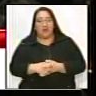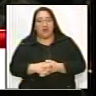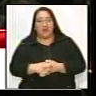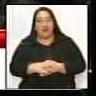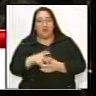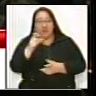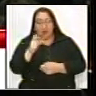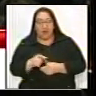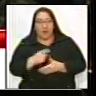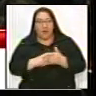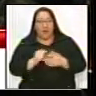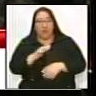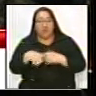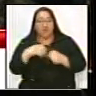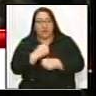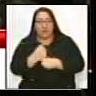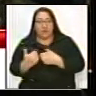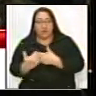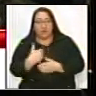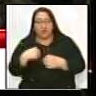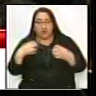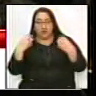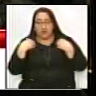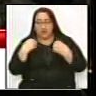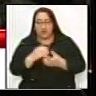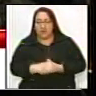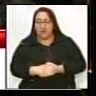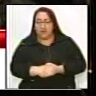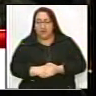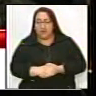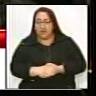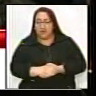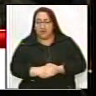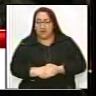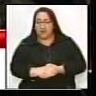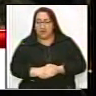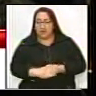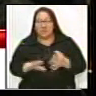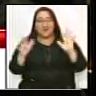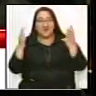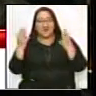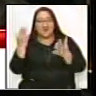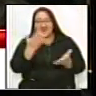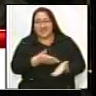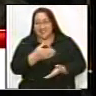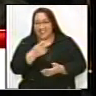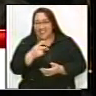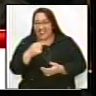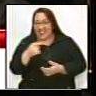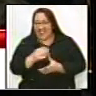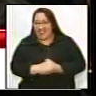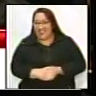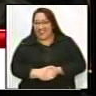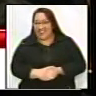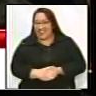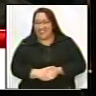última persona que acaba de ingresar a nuestro despacho. Quiero pedirles unas palmas muy fuertes para Diego,